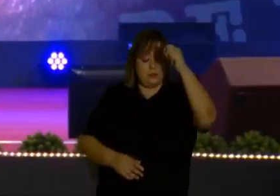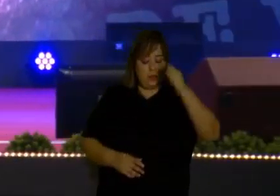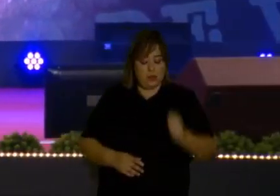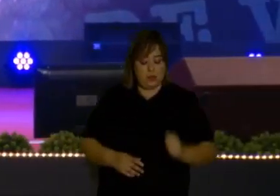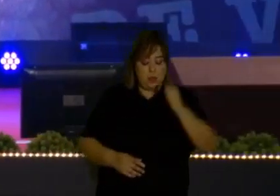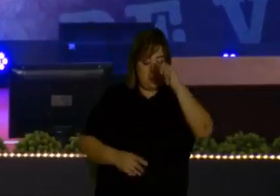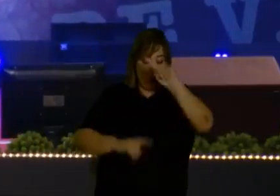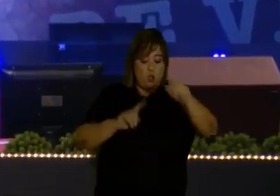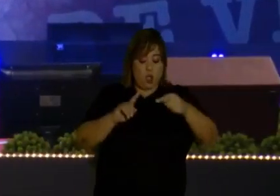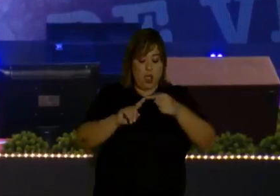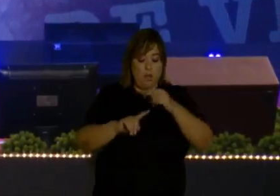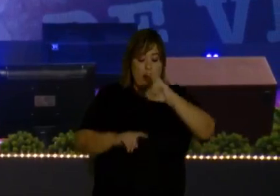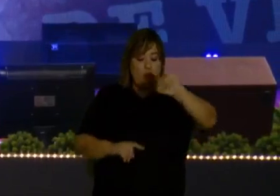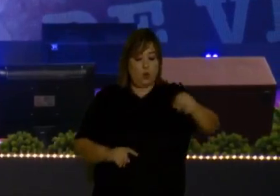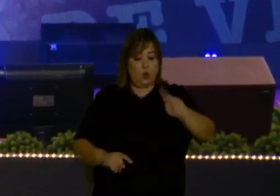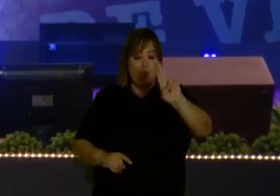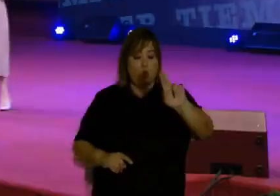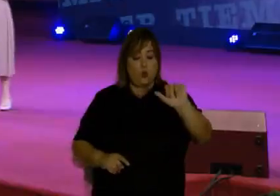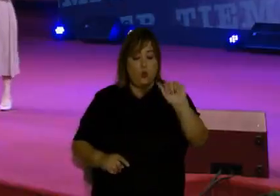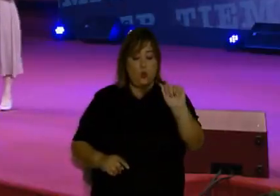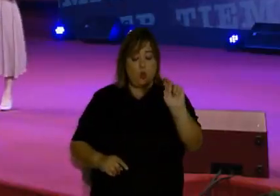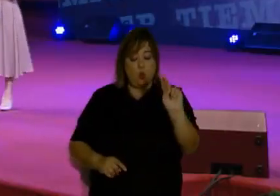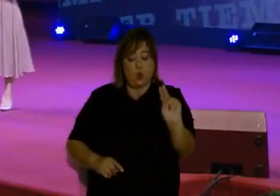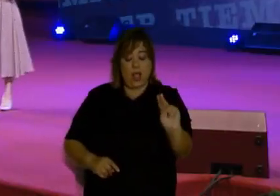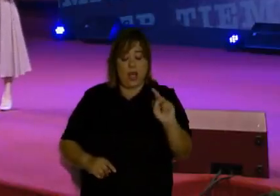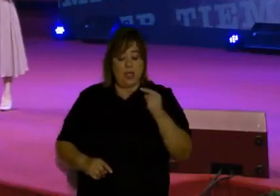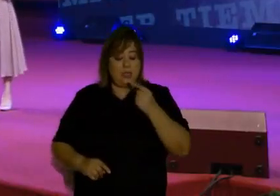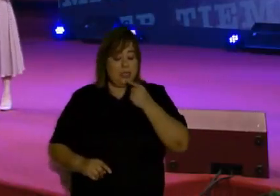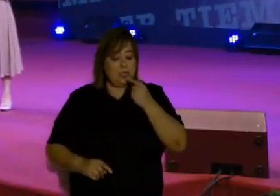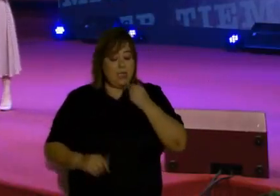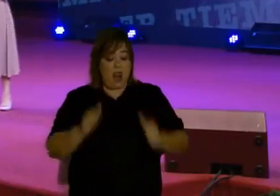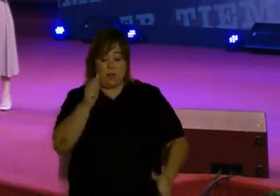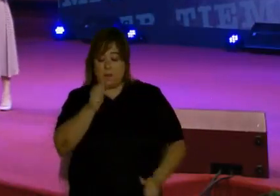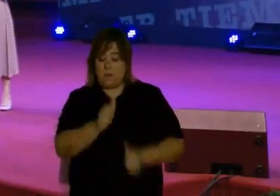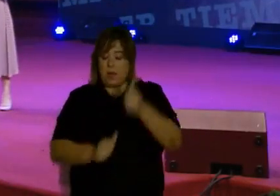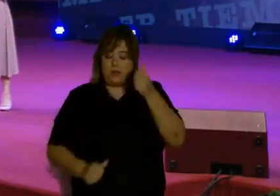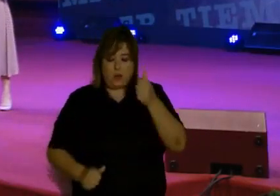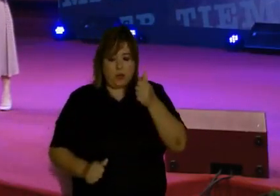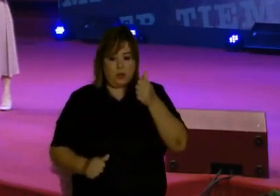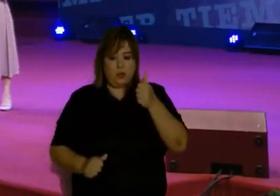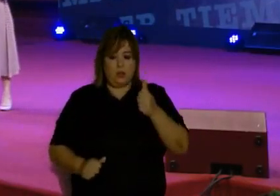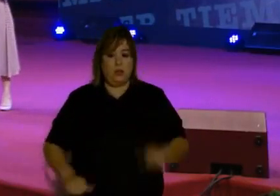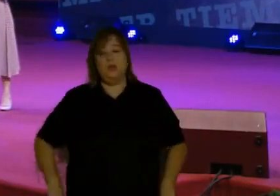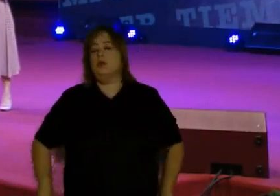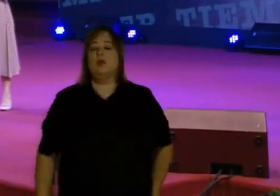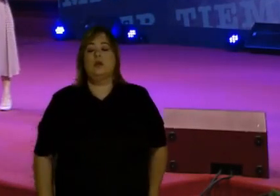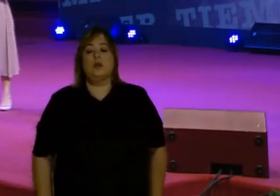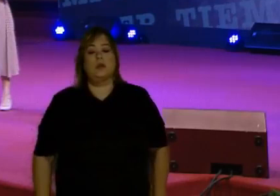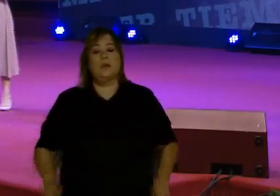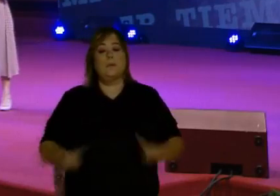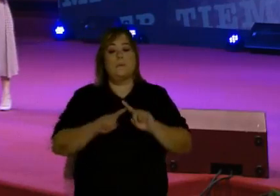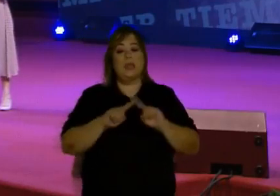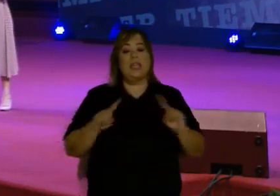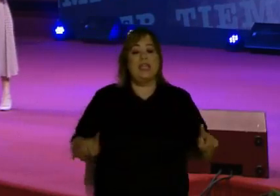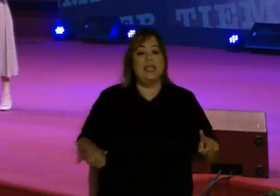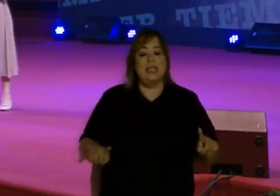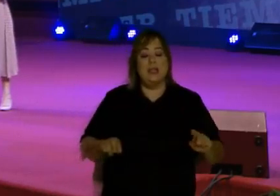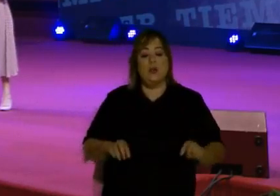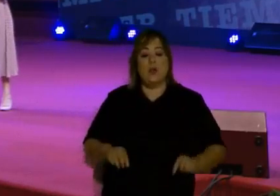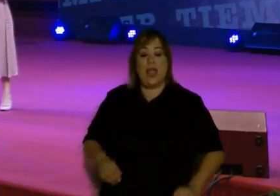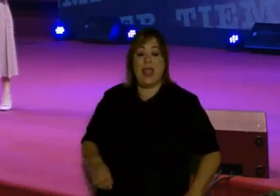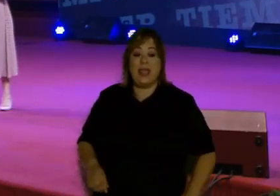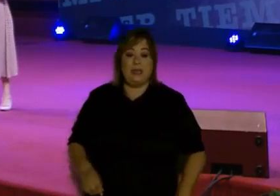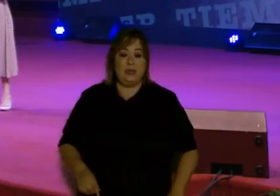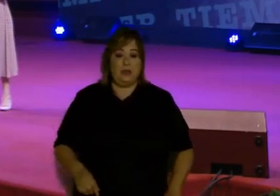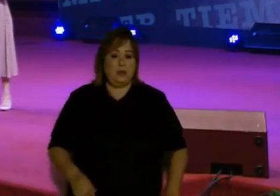Cállense, no hay uno más grande que él que haya nacido. Ahora, les digo, me gusta, pero el más pequeño en el reino